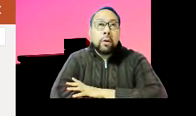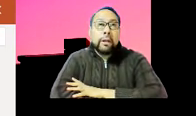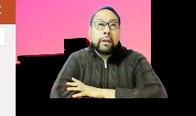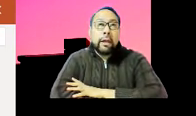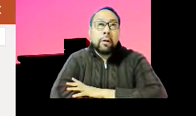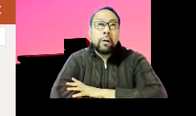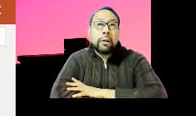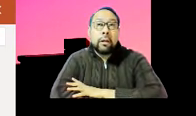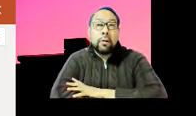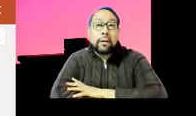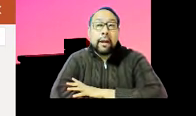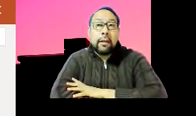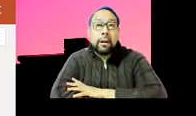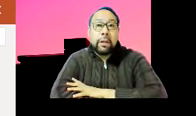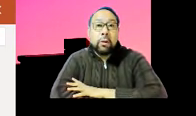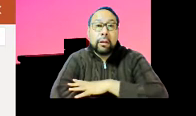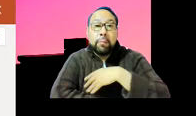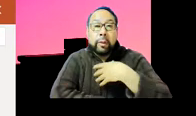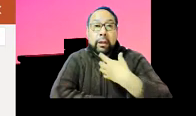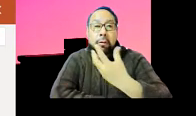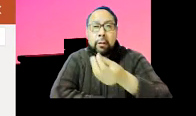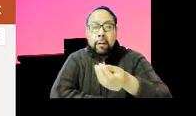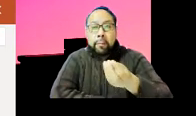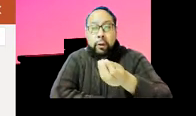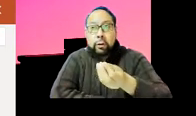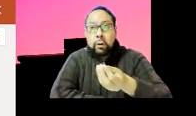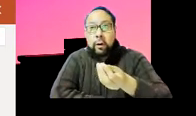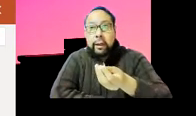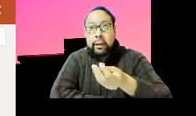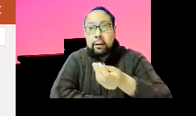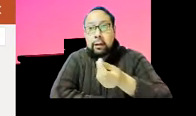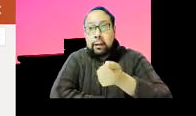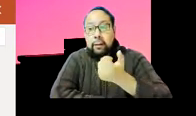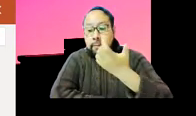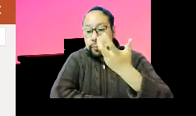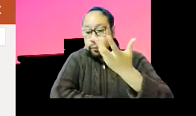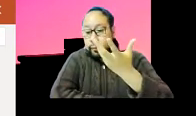que si no hay dinero, que si no se da el servicio que están prometiendo, pues no hay